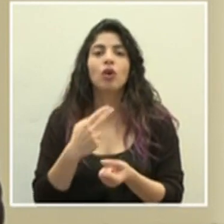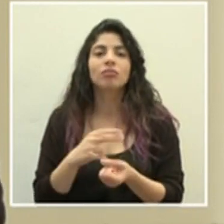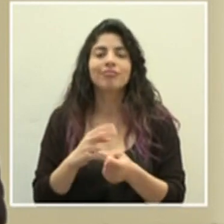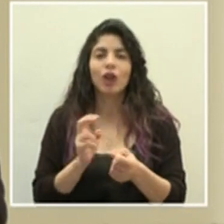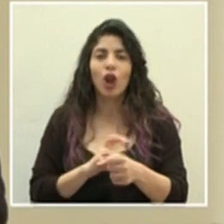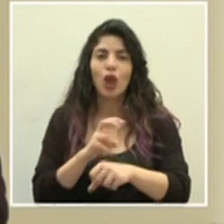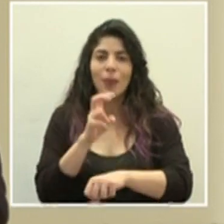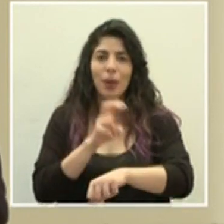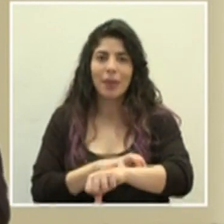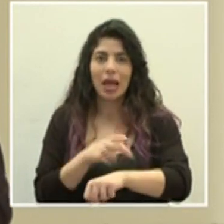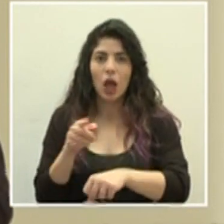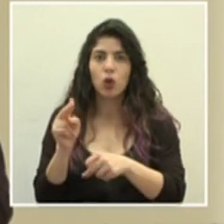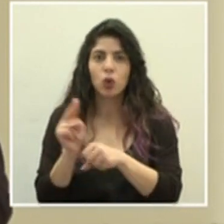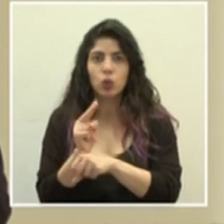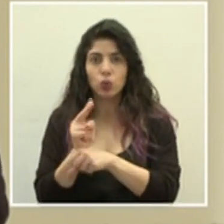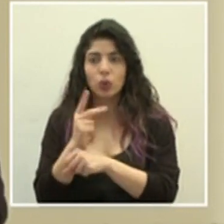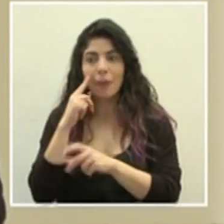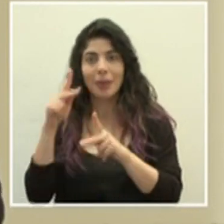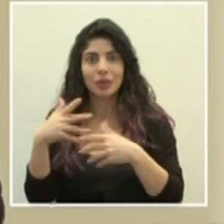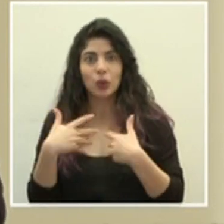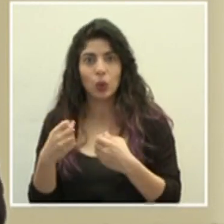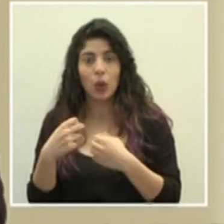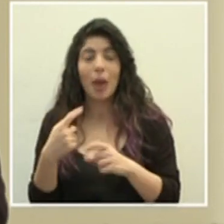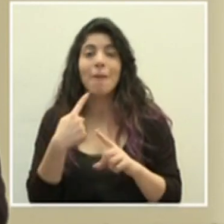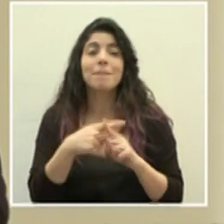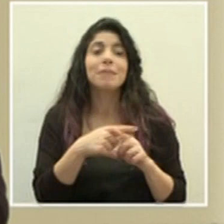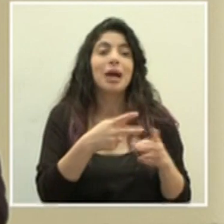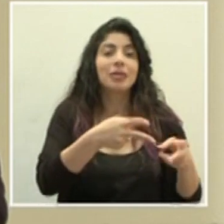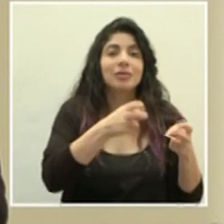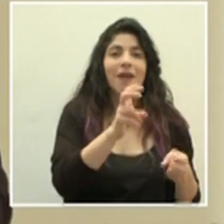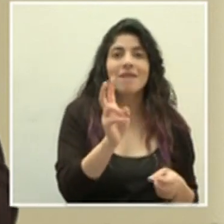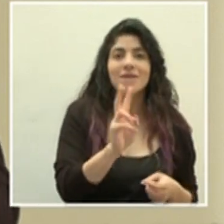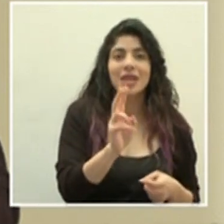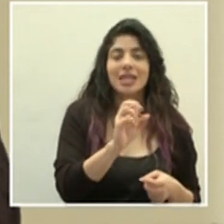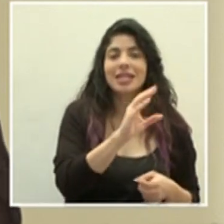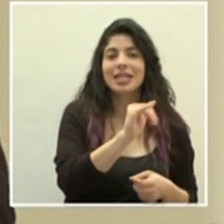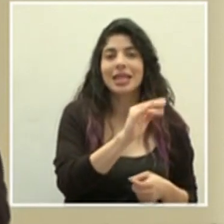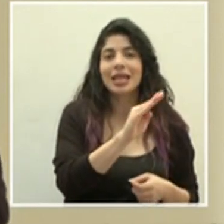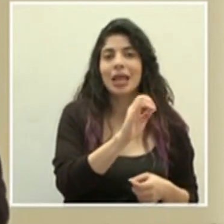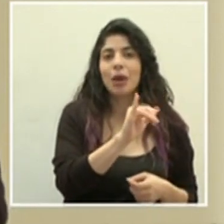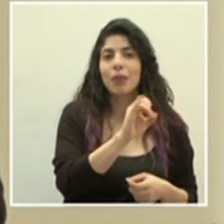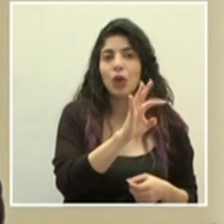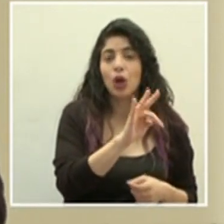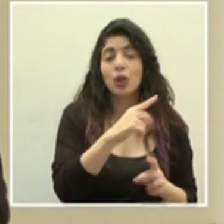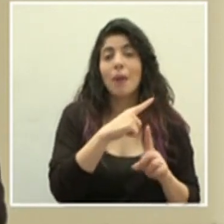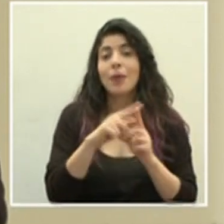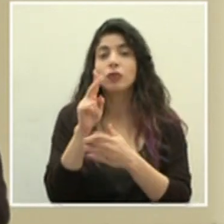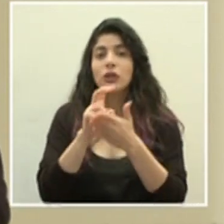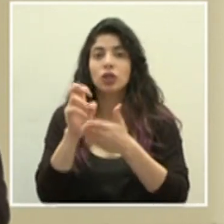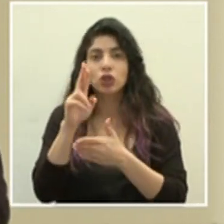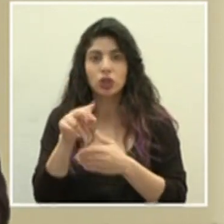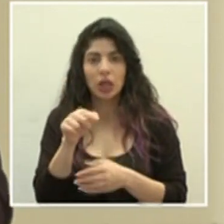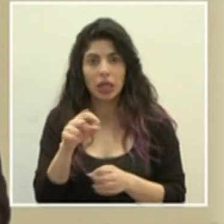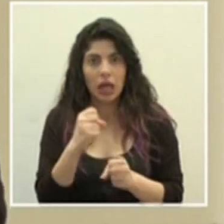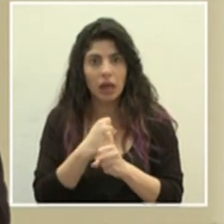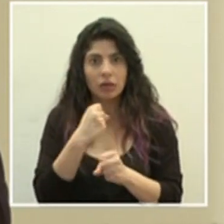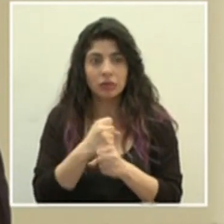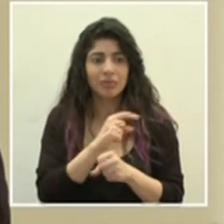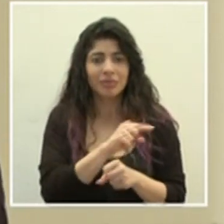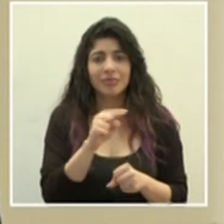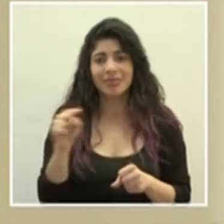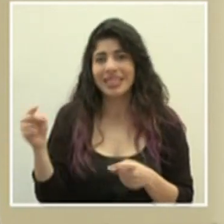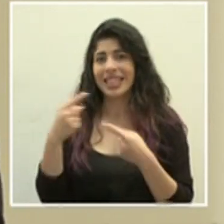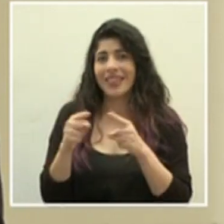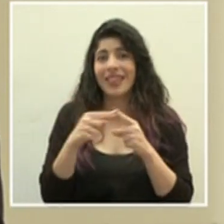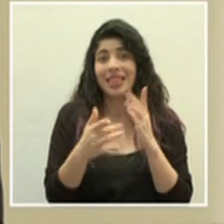ido recuperando, o por ejemplo, eventualmente la solución de extracción del virus que está trabajando Sinibiot, o los hisopos que ha estado trabajando la UCR, o diferentes tecnologías. Ya,